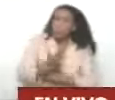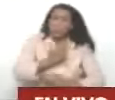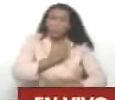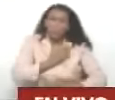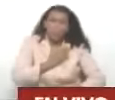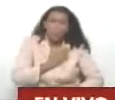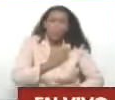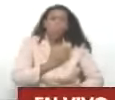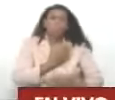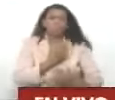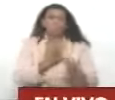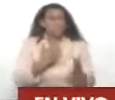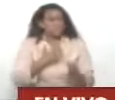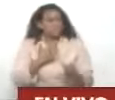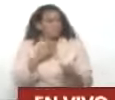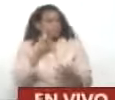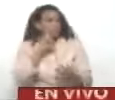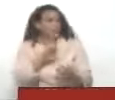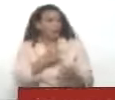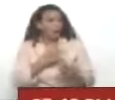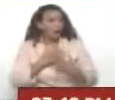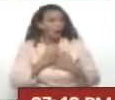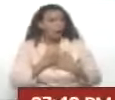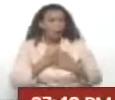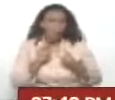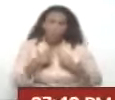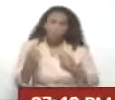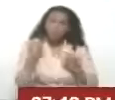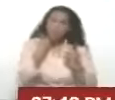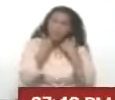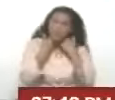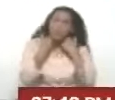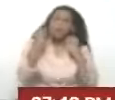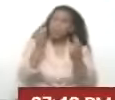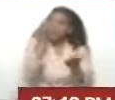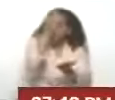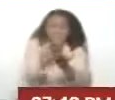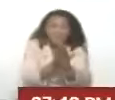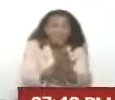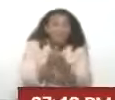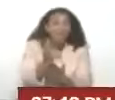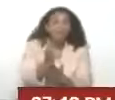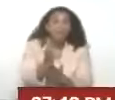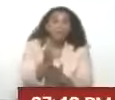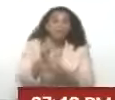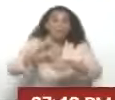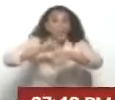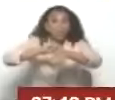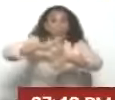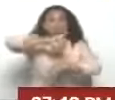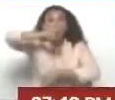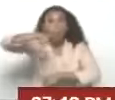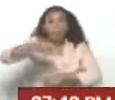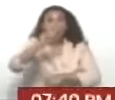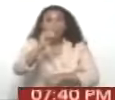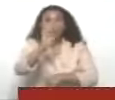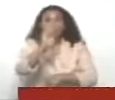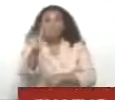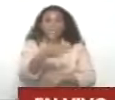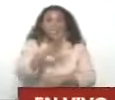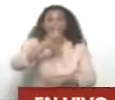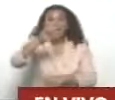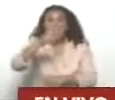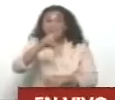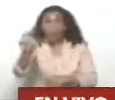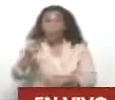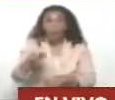alergias y muchos otros problemas de enfermedad. Así que yo tengo una fe tremenda en José Gregorio. Por eso yo, cuando visité por